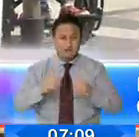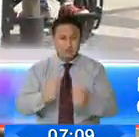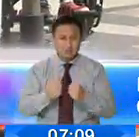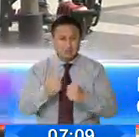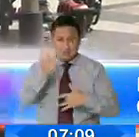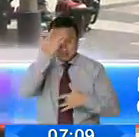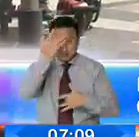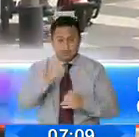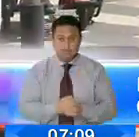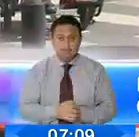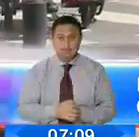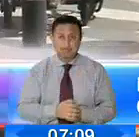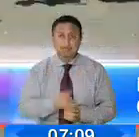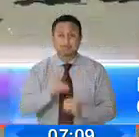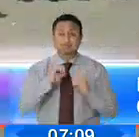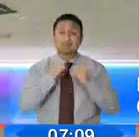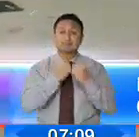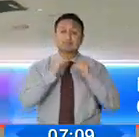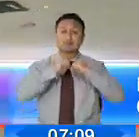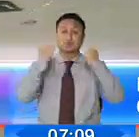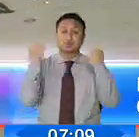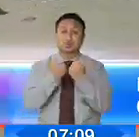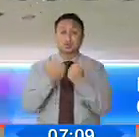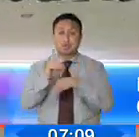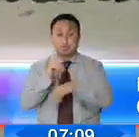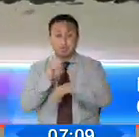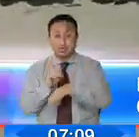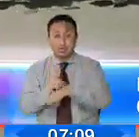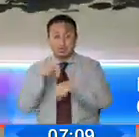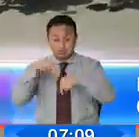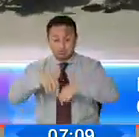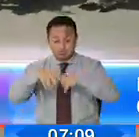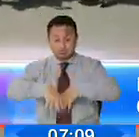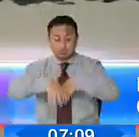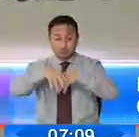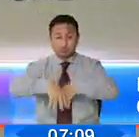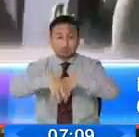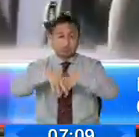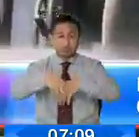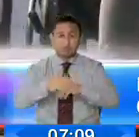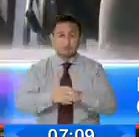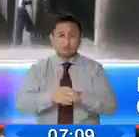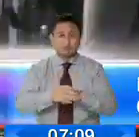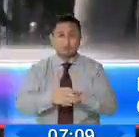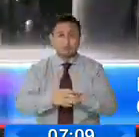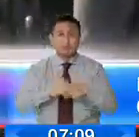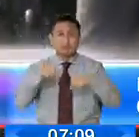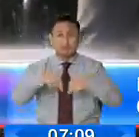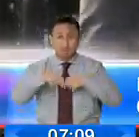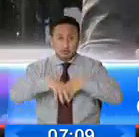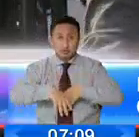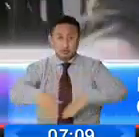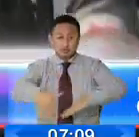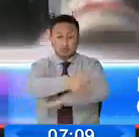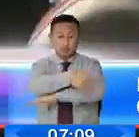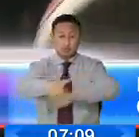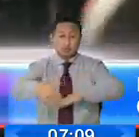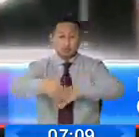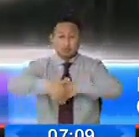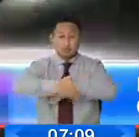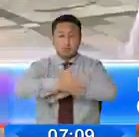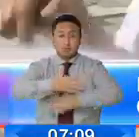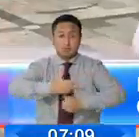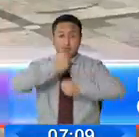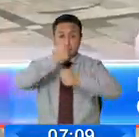enfermedades, quienes junto a organizaciones sociales y médicos protagonizaron un plantón que por unos minutos cerró uno de los carriles de la avenida